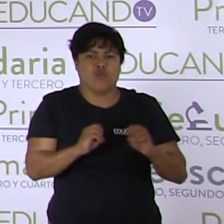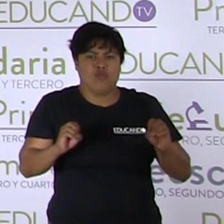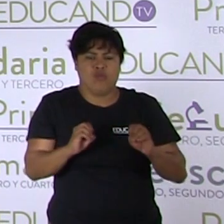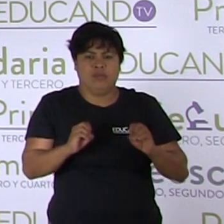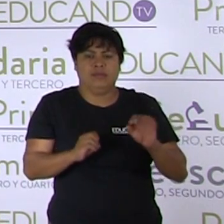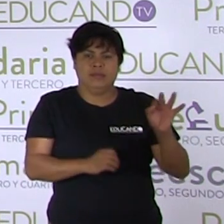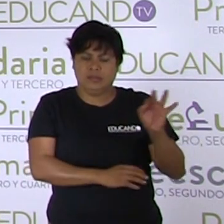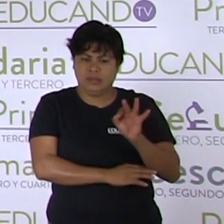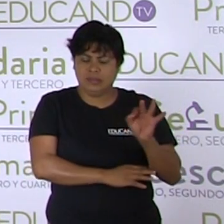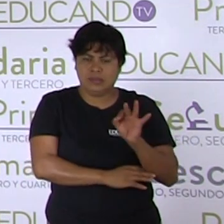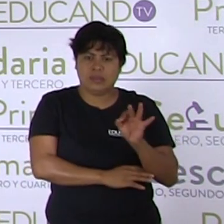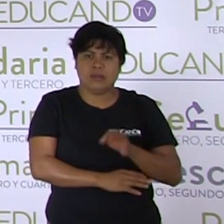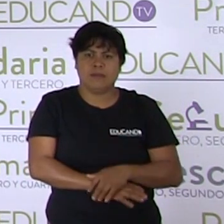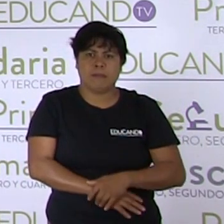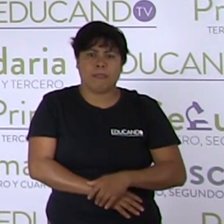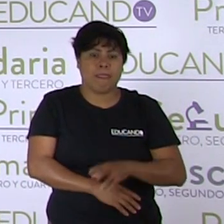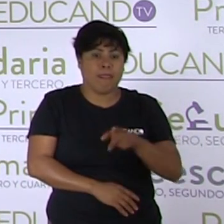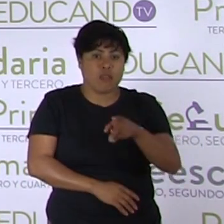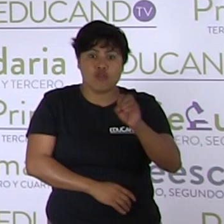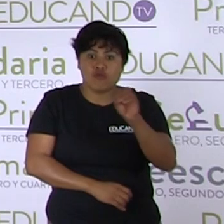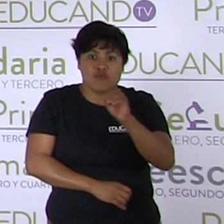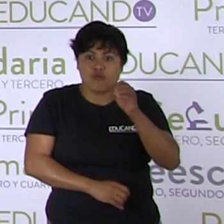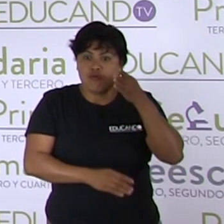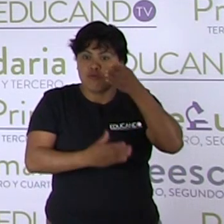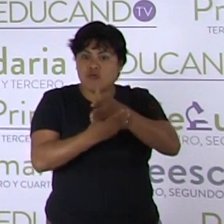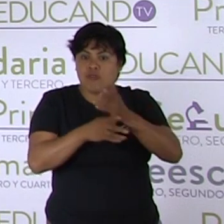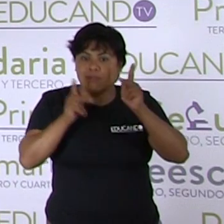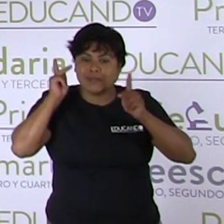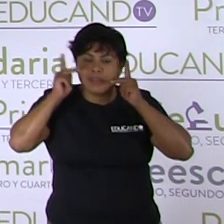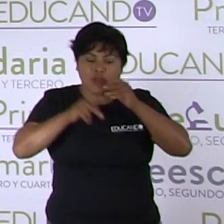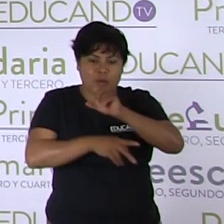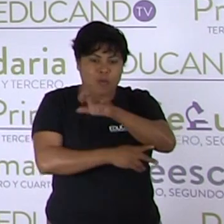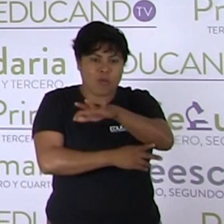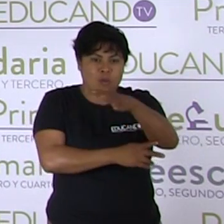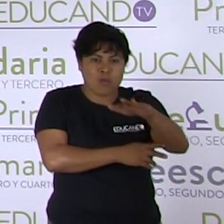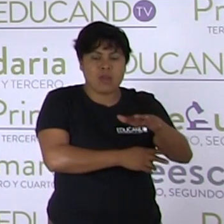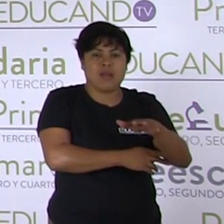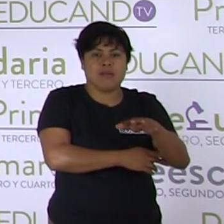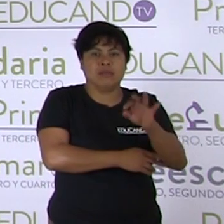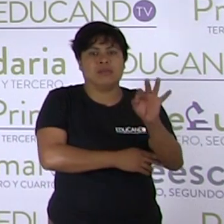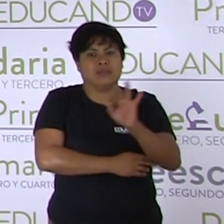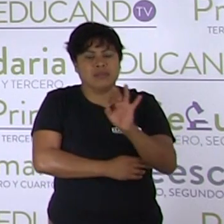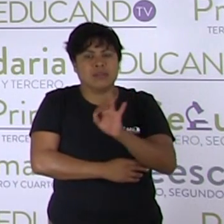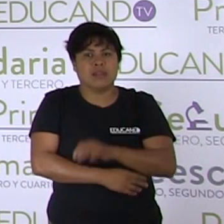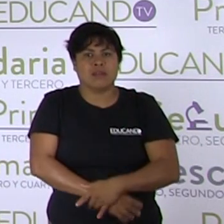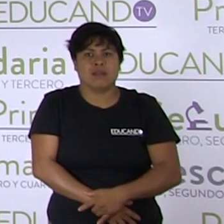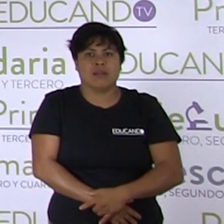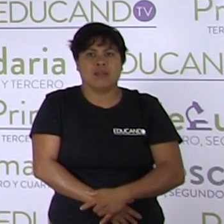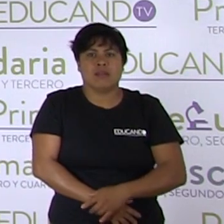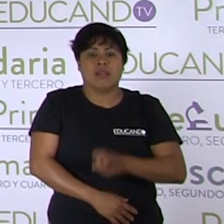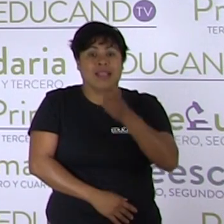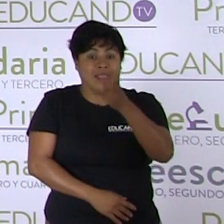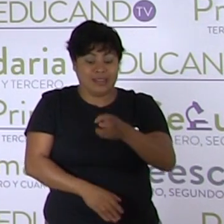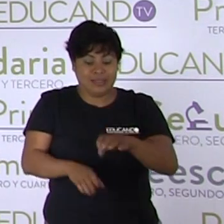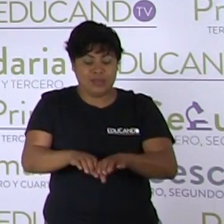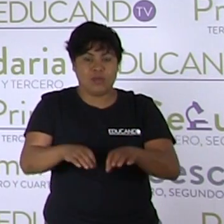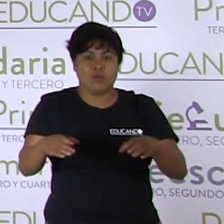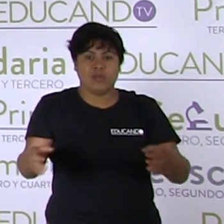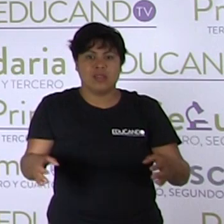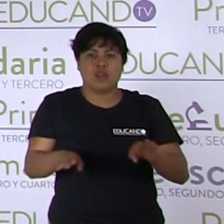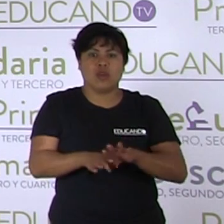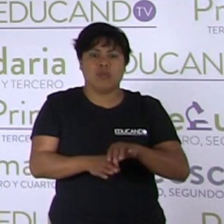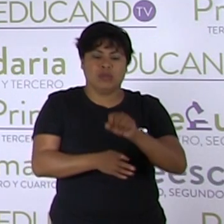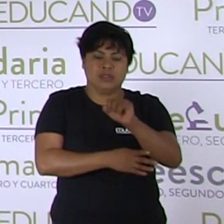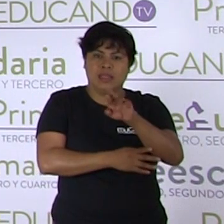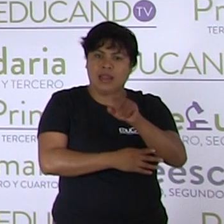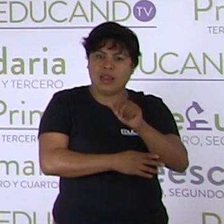Seguramente también, si no has visitado el mar, pues también con estos cuentos de la sirena